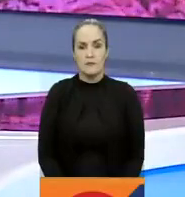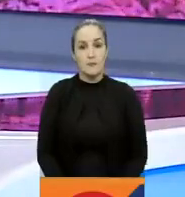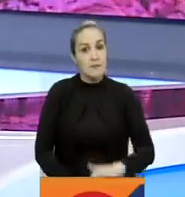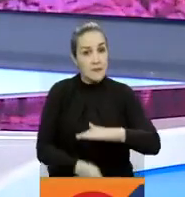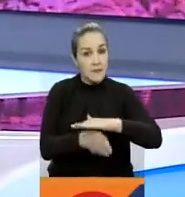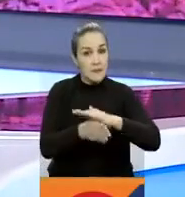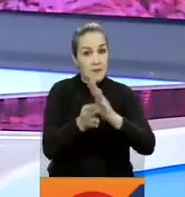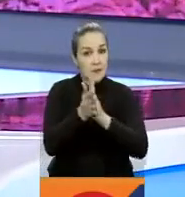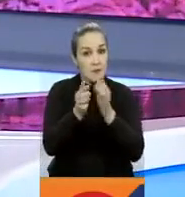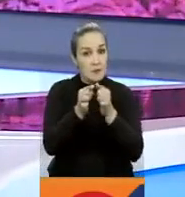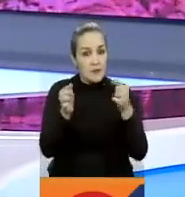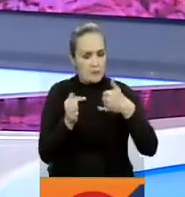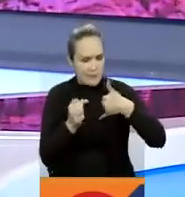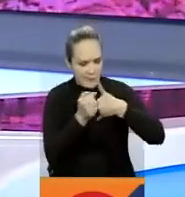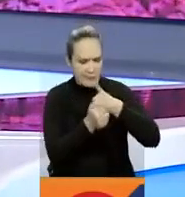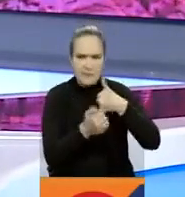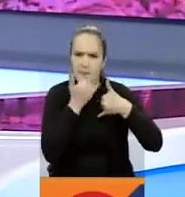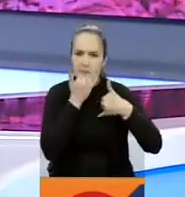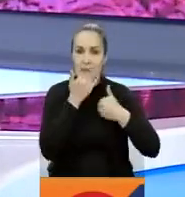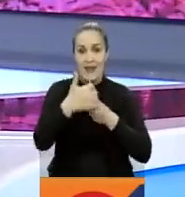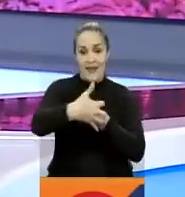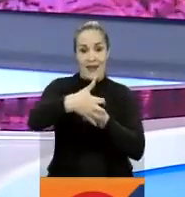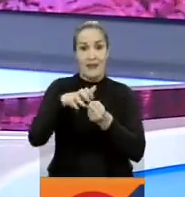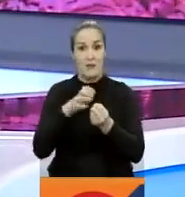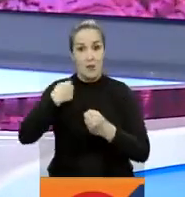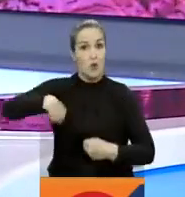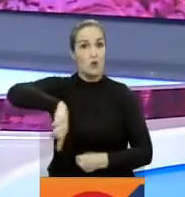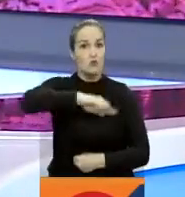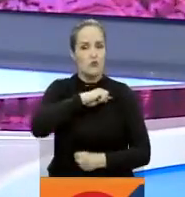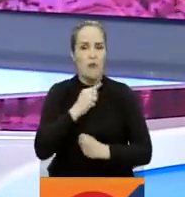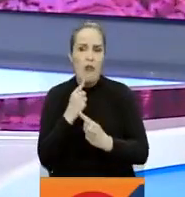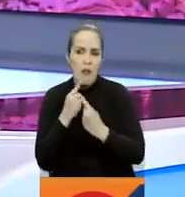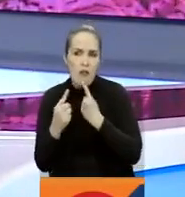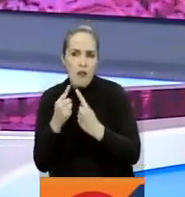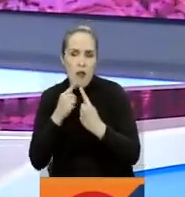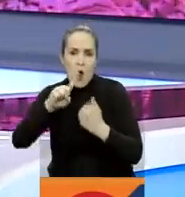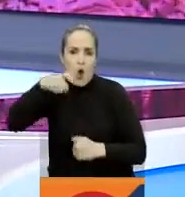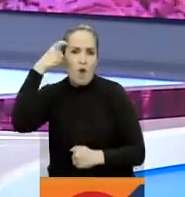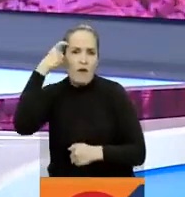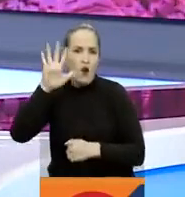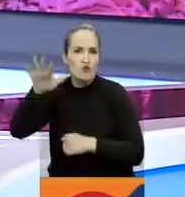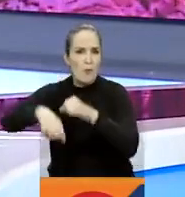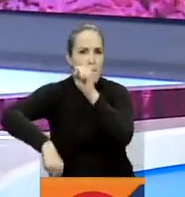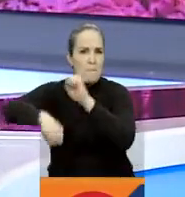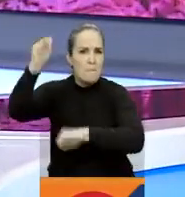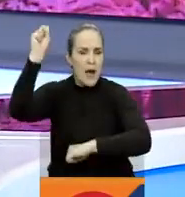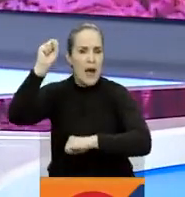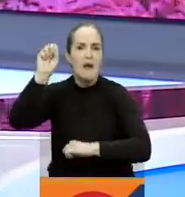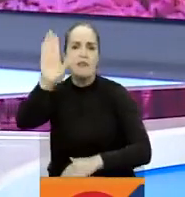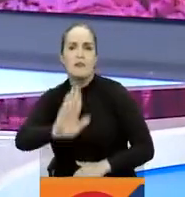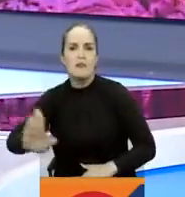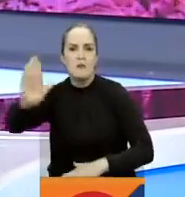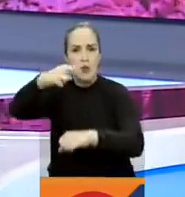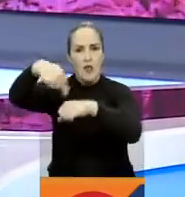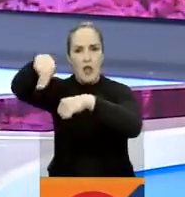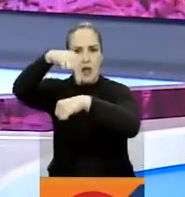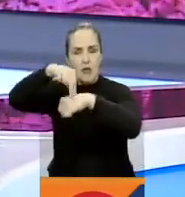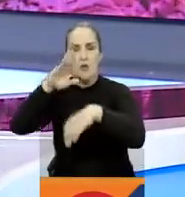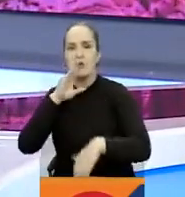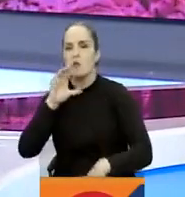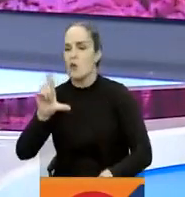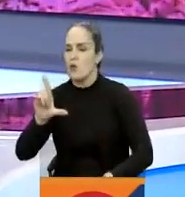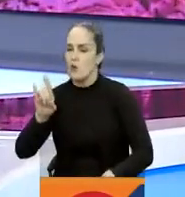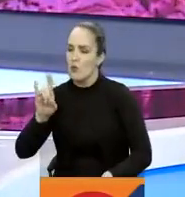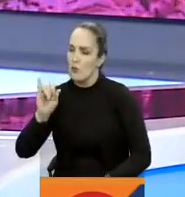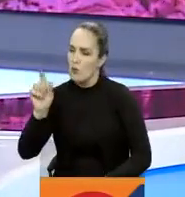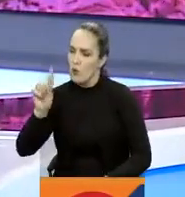Vamos con más noticias del país. RTVC habló con el gobernador electo del departamento de Nariño, Luis Alfonso Escobar, quien es el